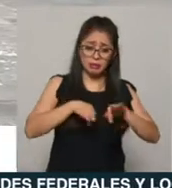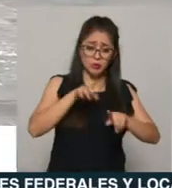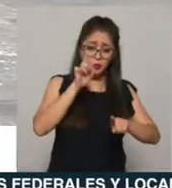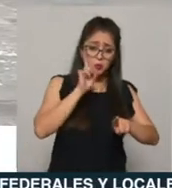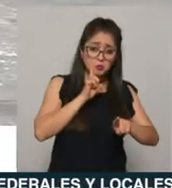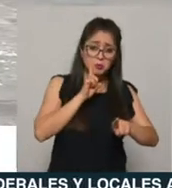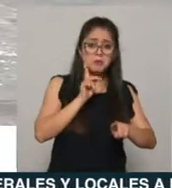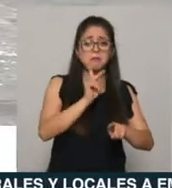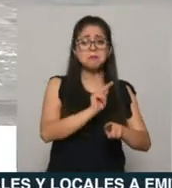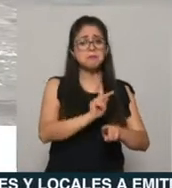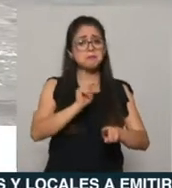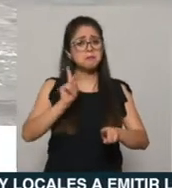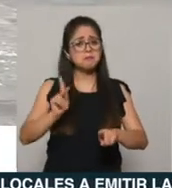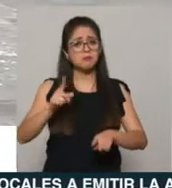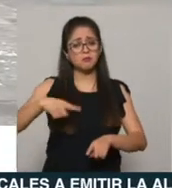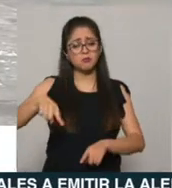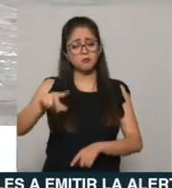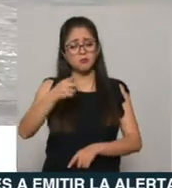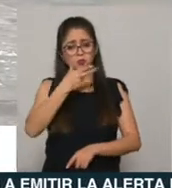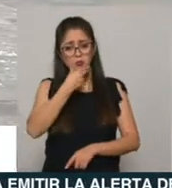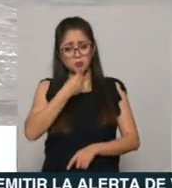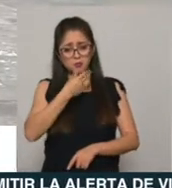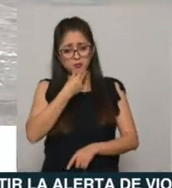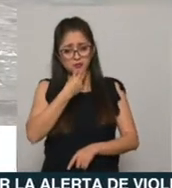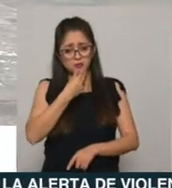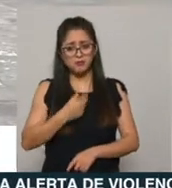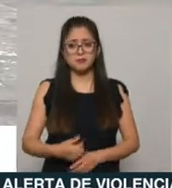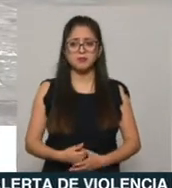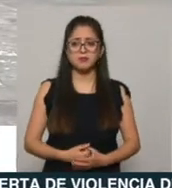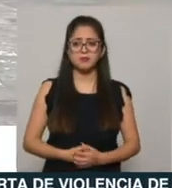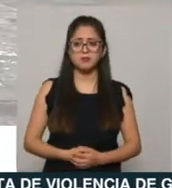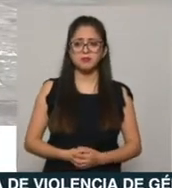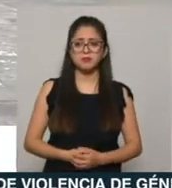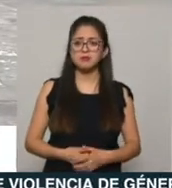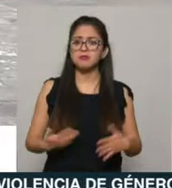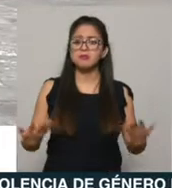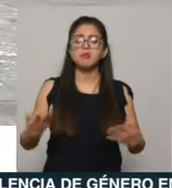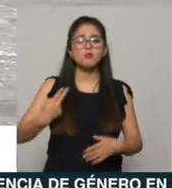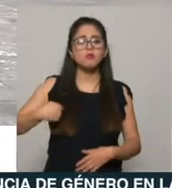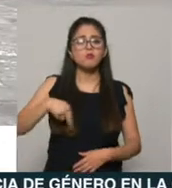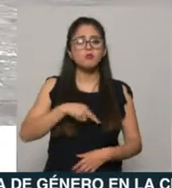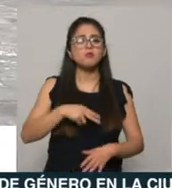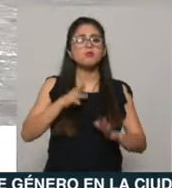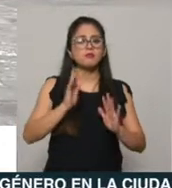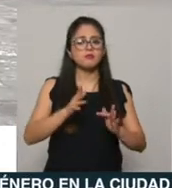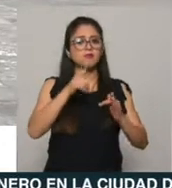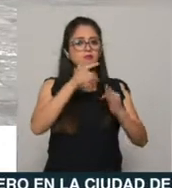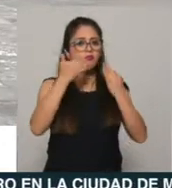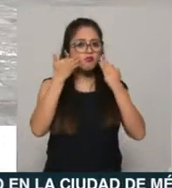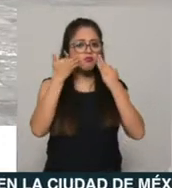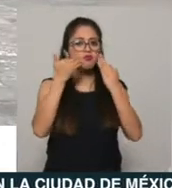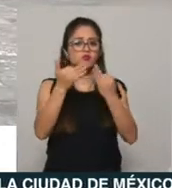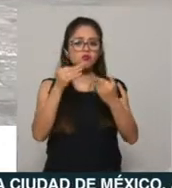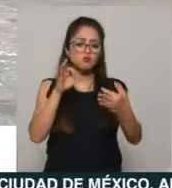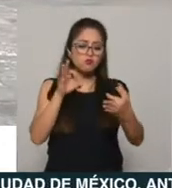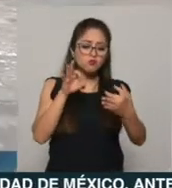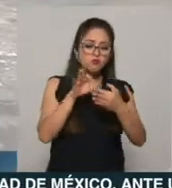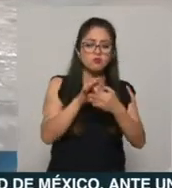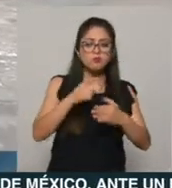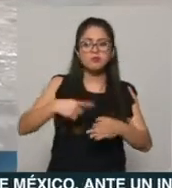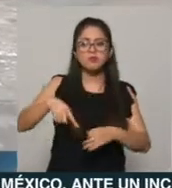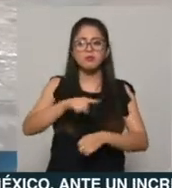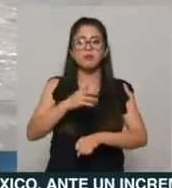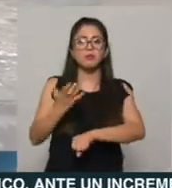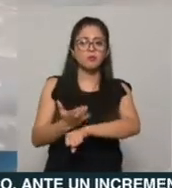hombres. Ahora, últimamente, pues ya hemos demostrado que podemos ir de la mano con nuestros compañeros